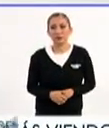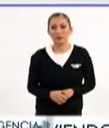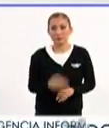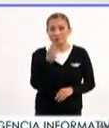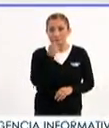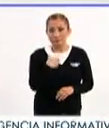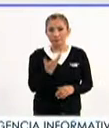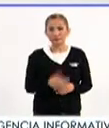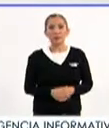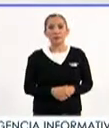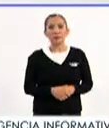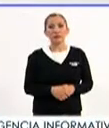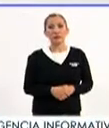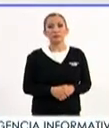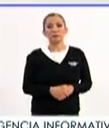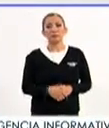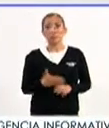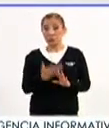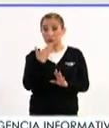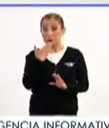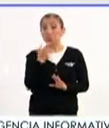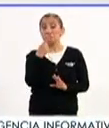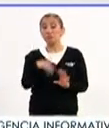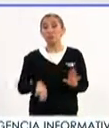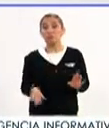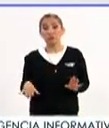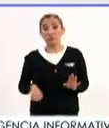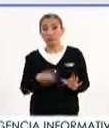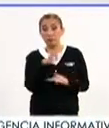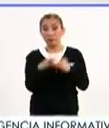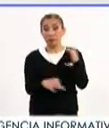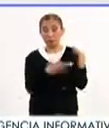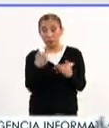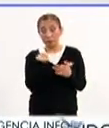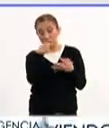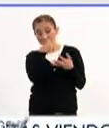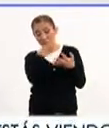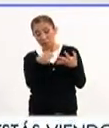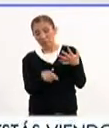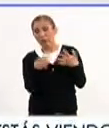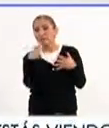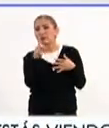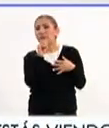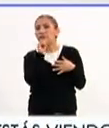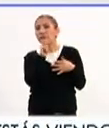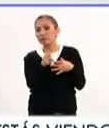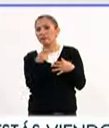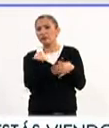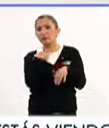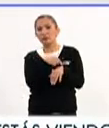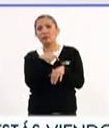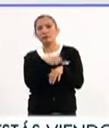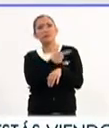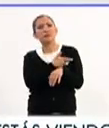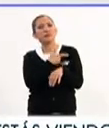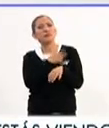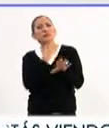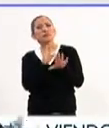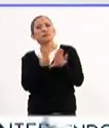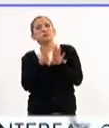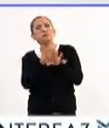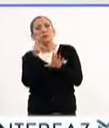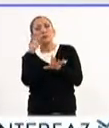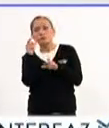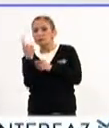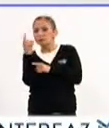sí, dígame. Sí, no, muy apropiado y muy interesante todos los apuntes que está haciendo, pero no obstante, y por cuestiones de tiempo, sí nos gustaría que nos pudiera platicar